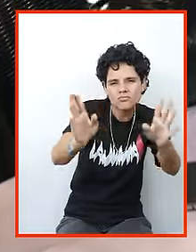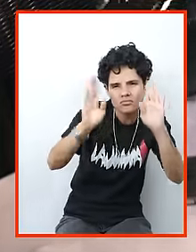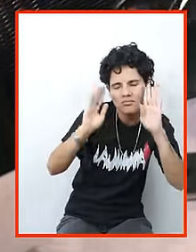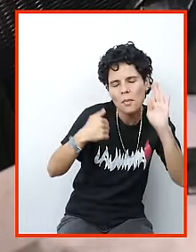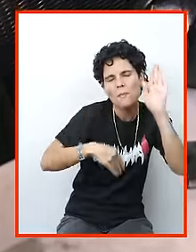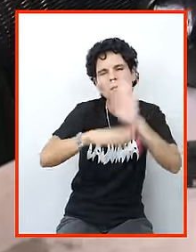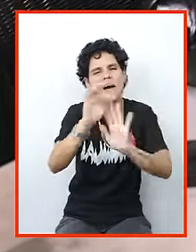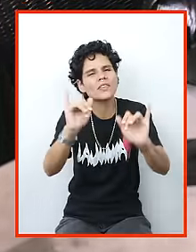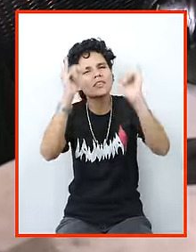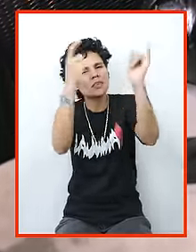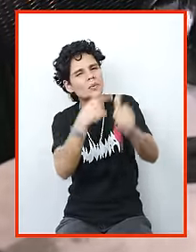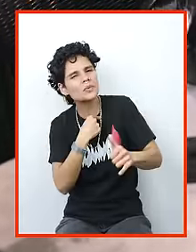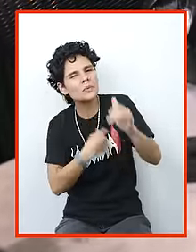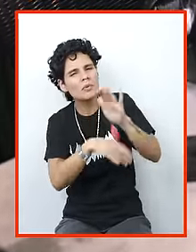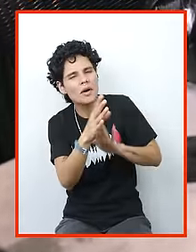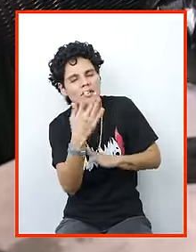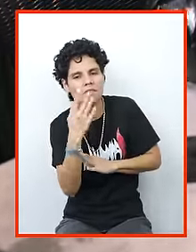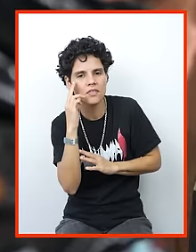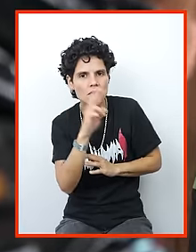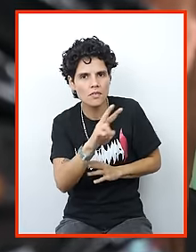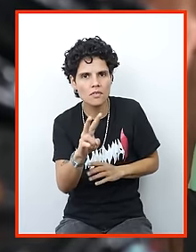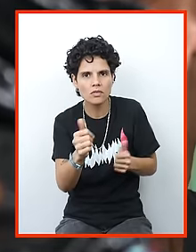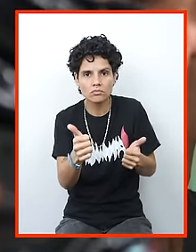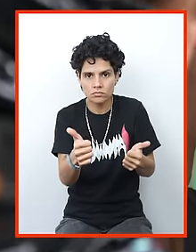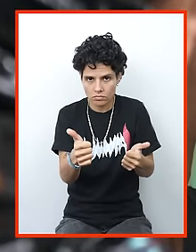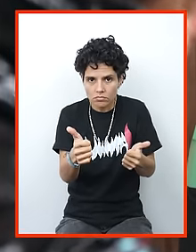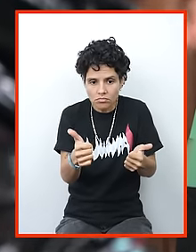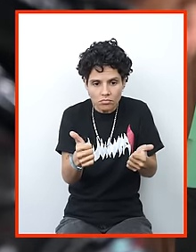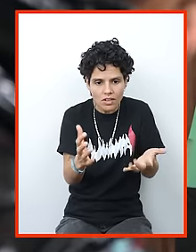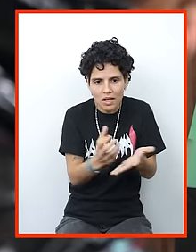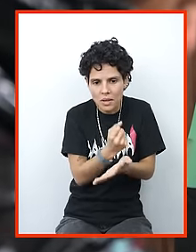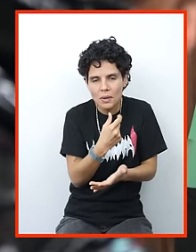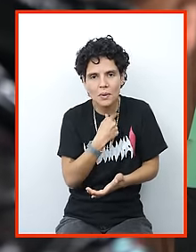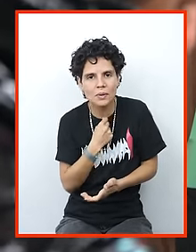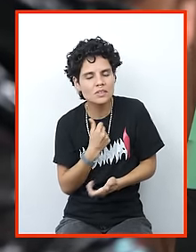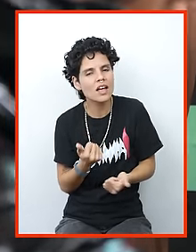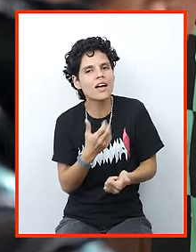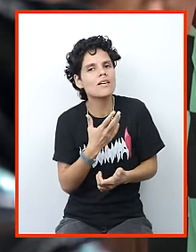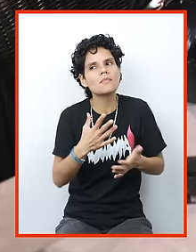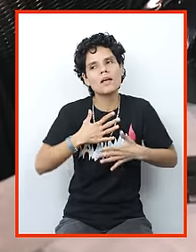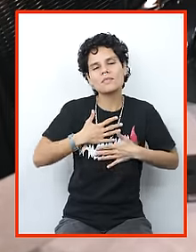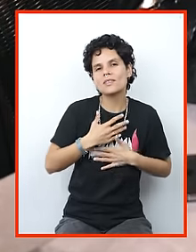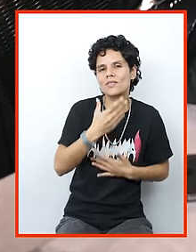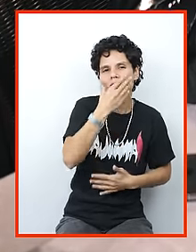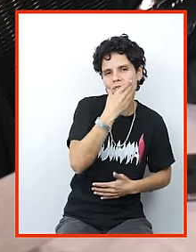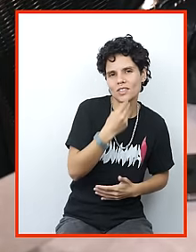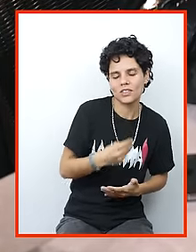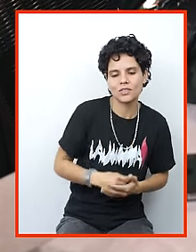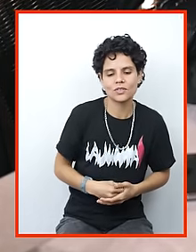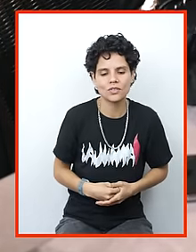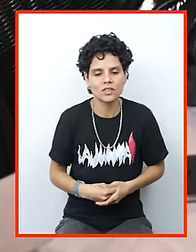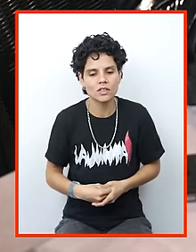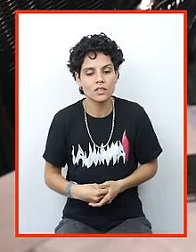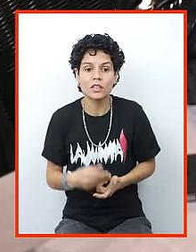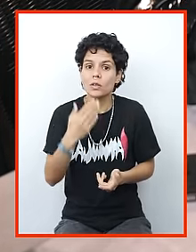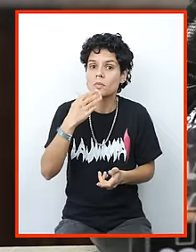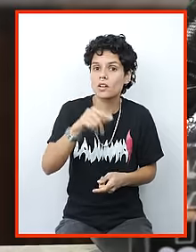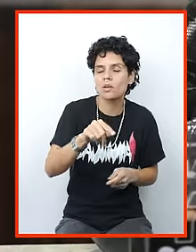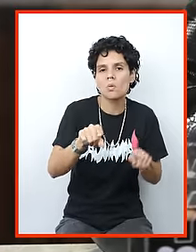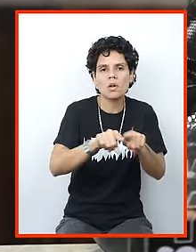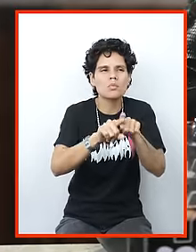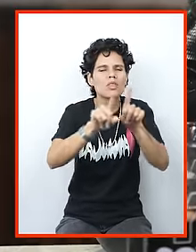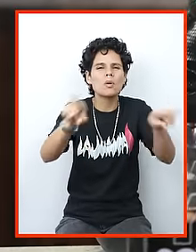experiencia para el público y ver que se comprometen tanto y les gusta, es bacán, es bonito. Y de repente la música así, la